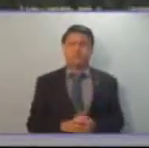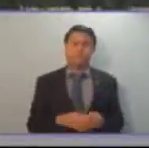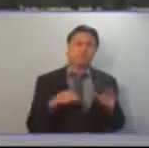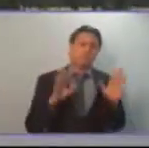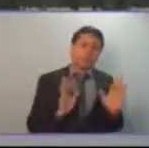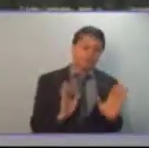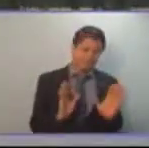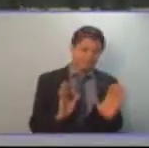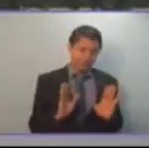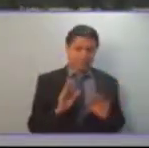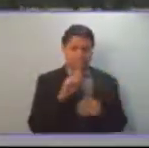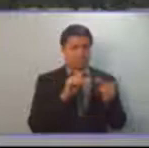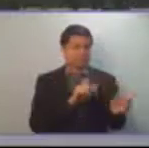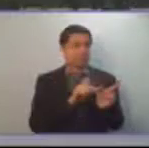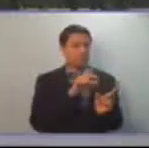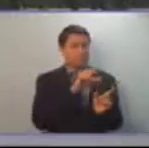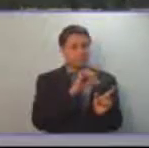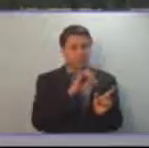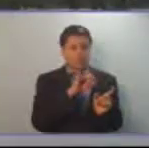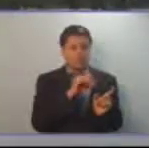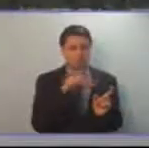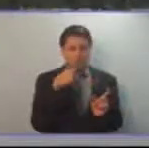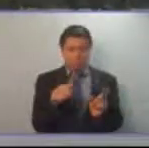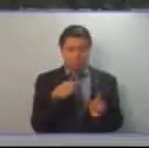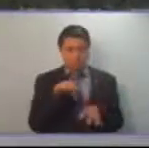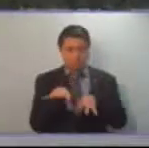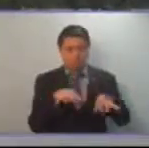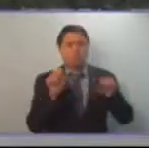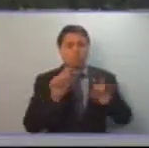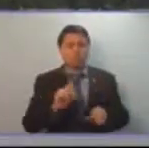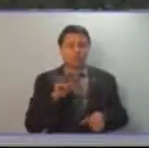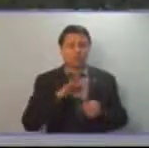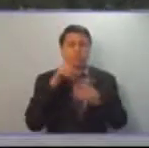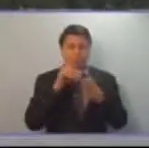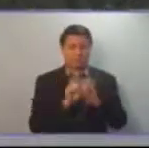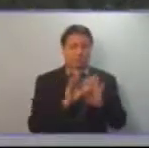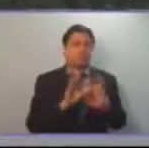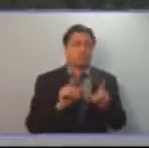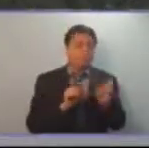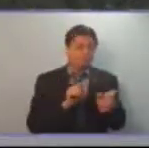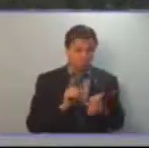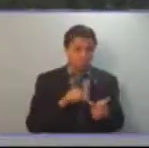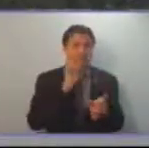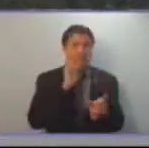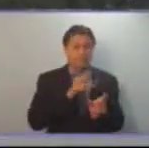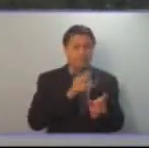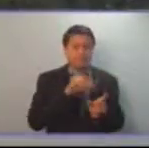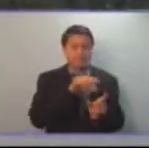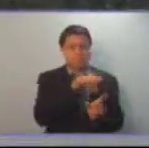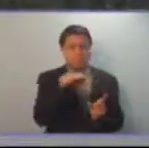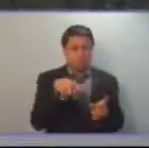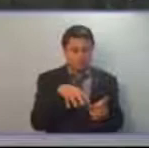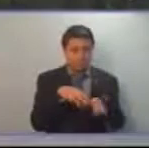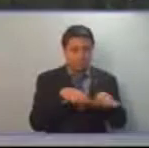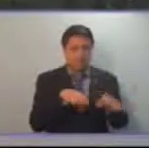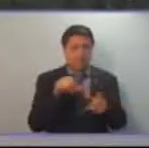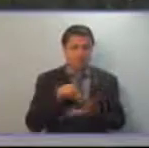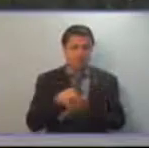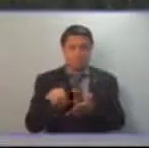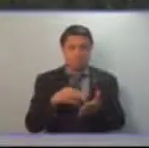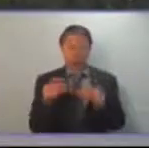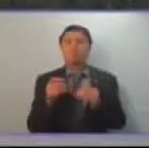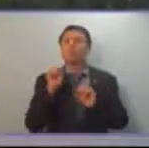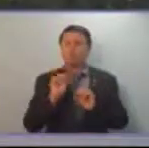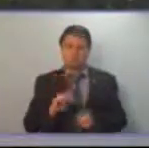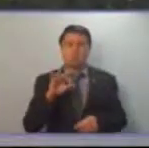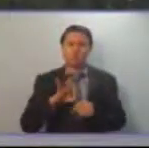Si su DUI es del departamento, pueden votar por el diputado. Si además su DUI está en el municipio que les corresponde,